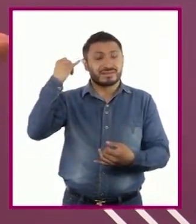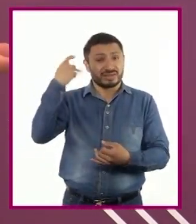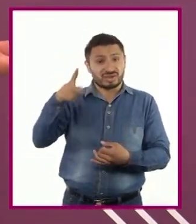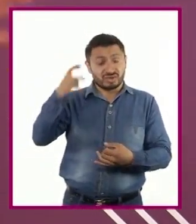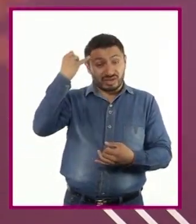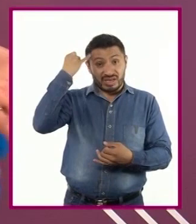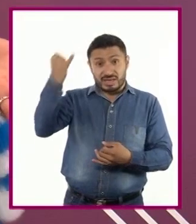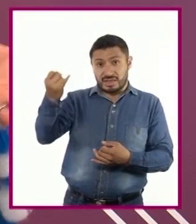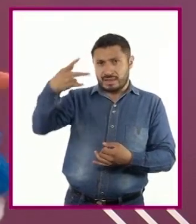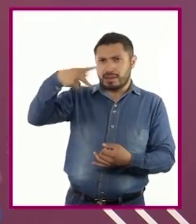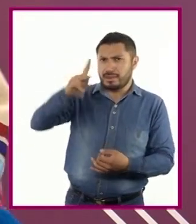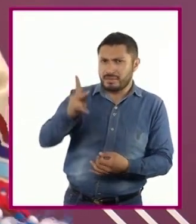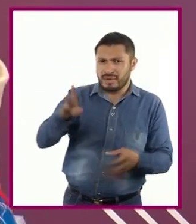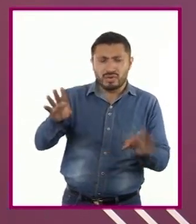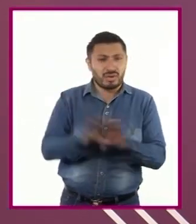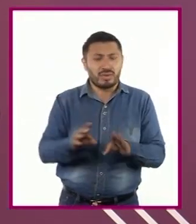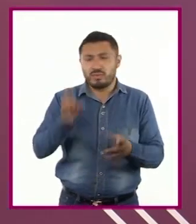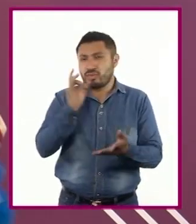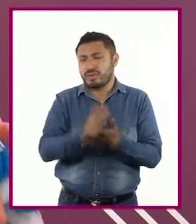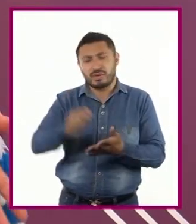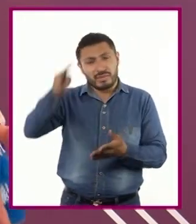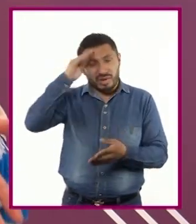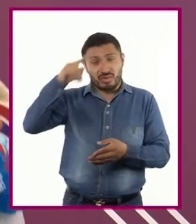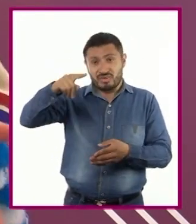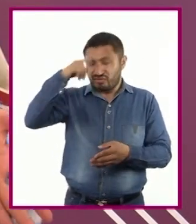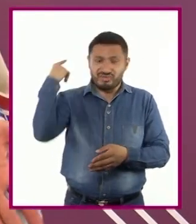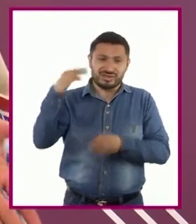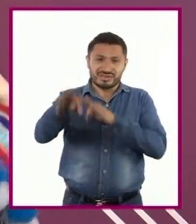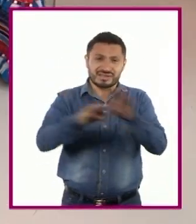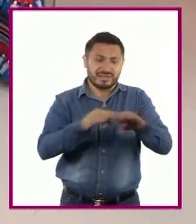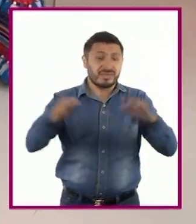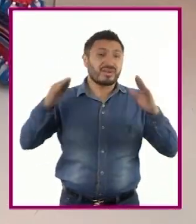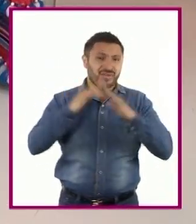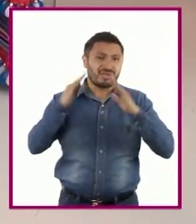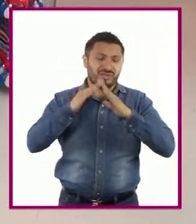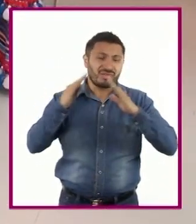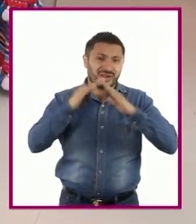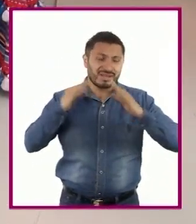cosmovisión, sino pensó en facilitar un trabajo doméstico.